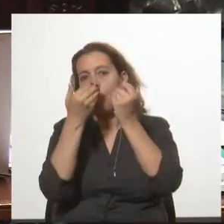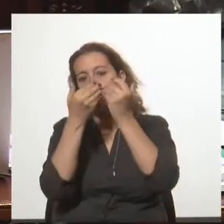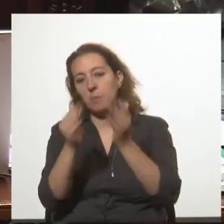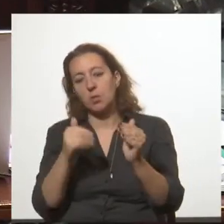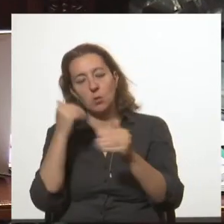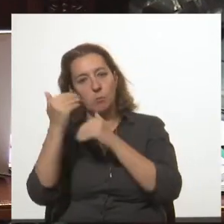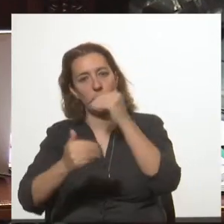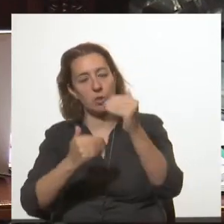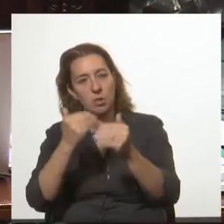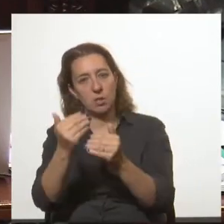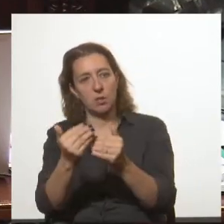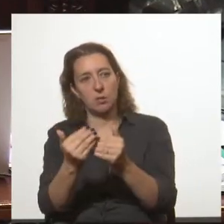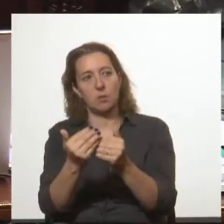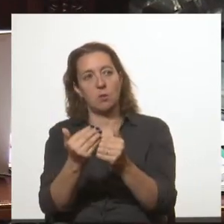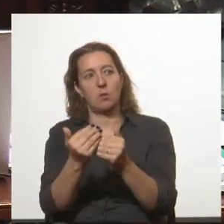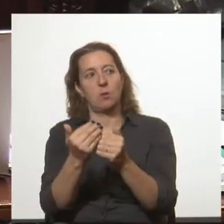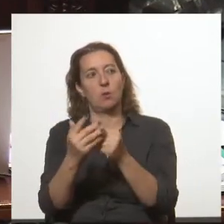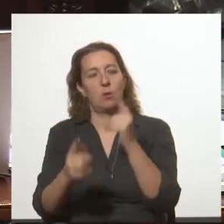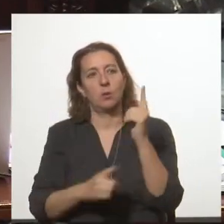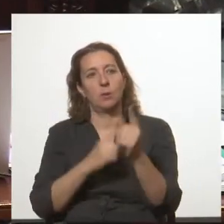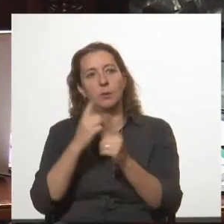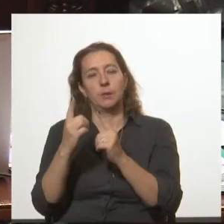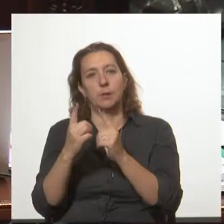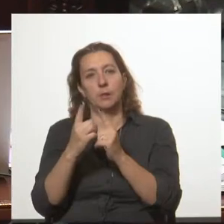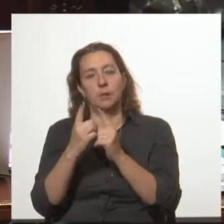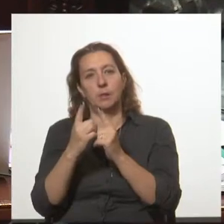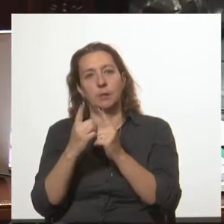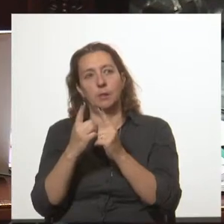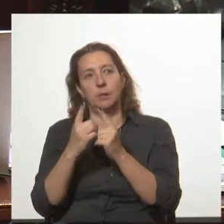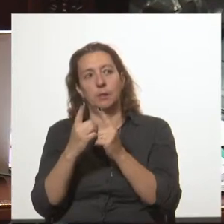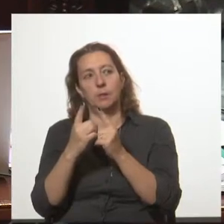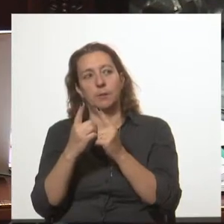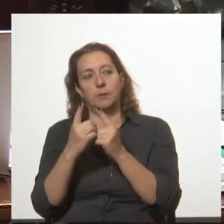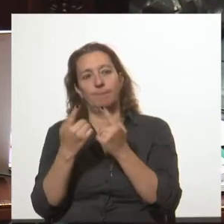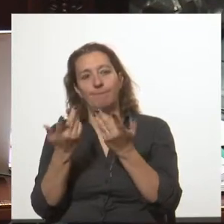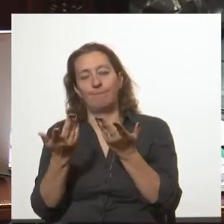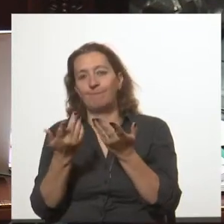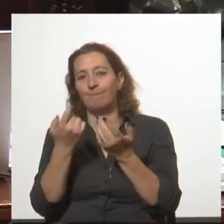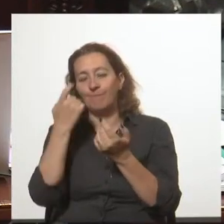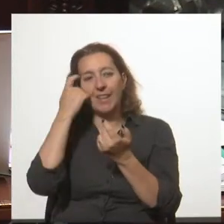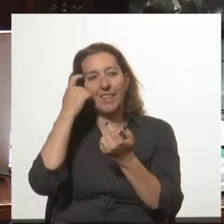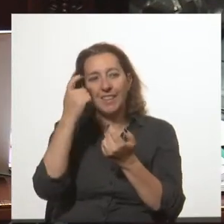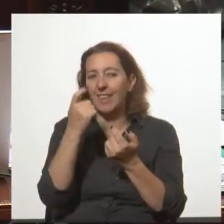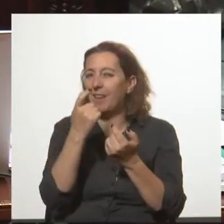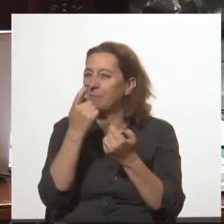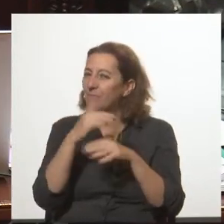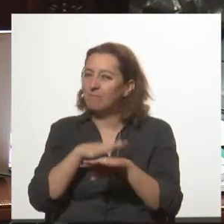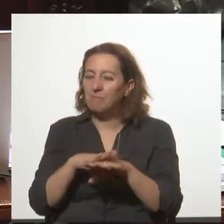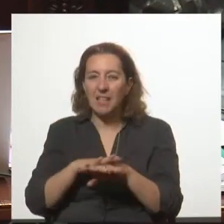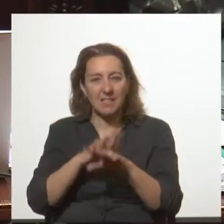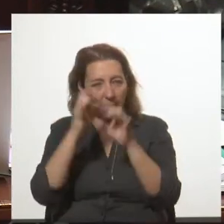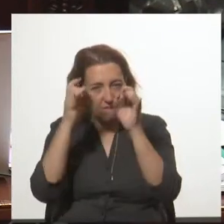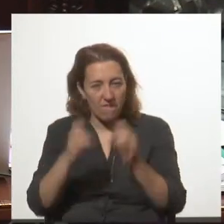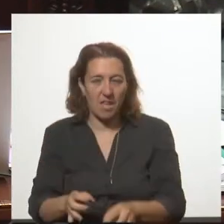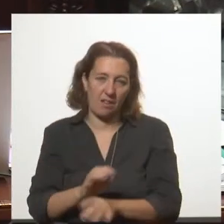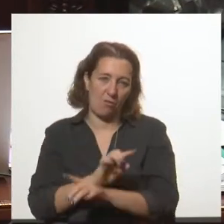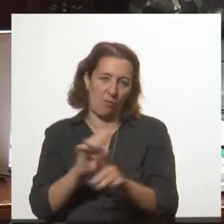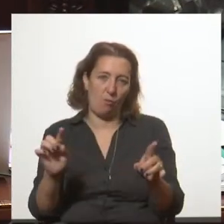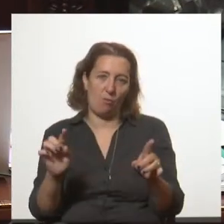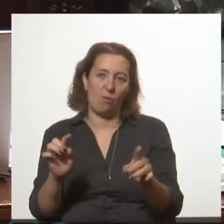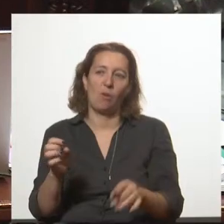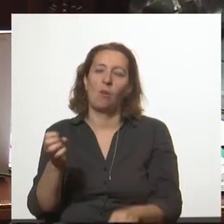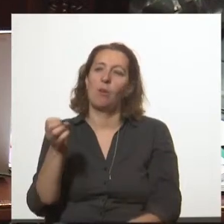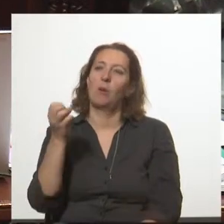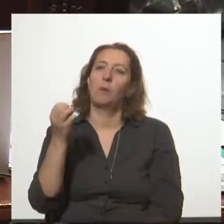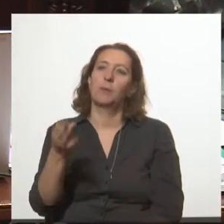proceso con cierto grado de improvisación que aquí se estableció porque realmente